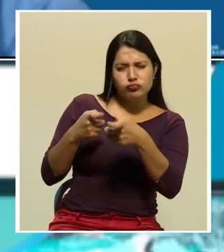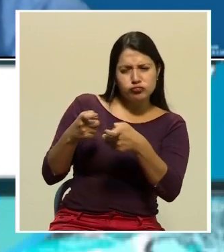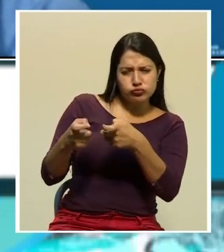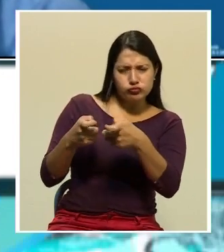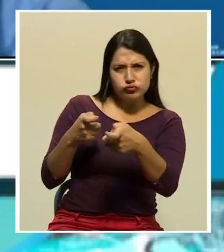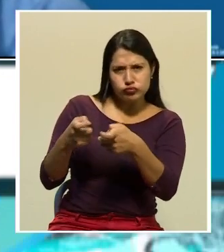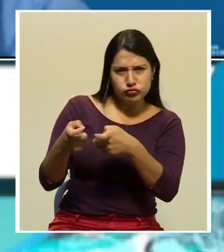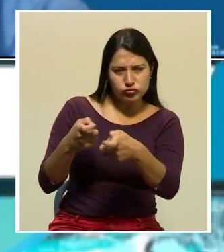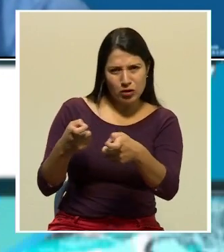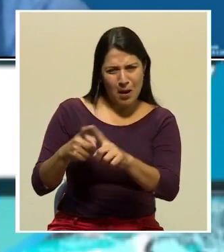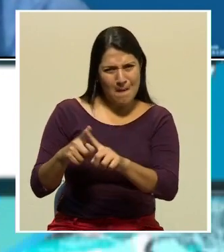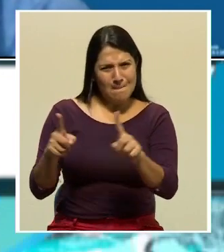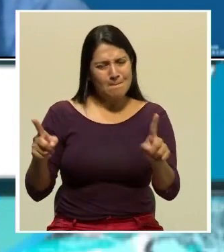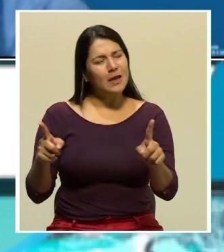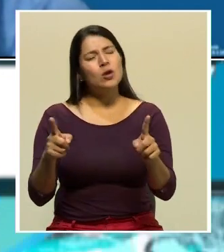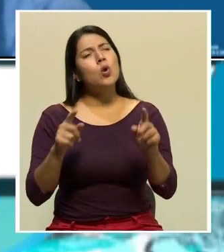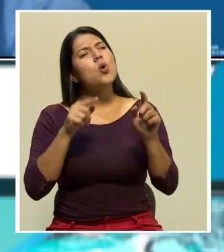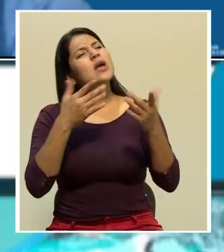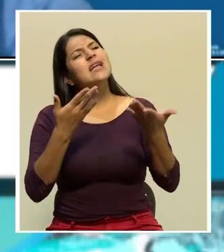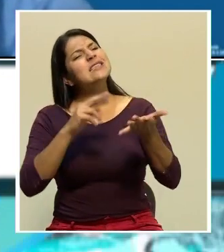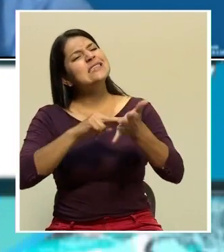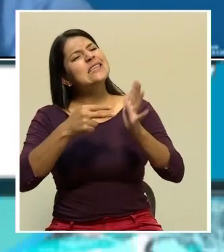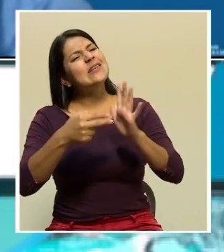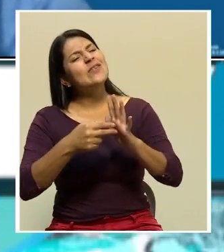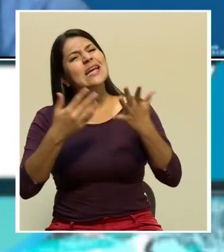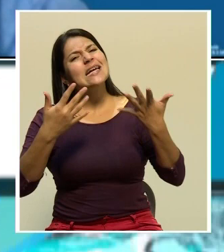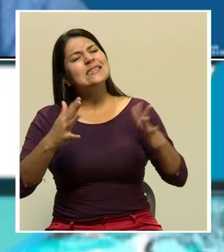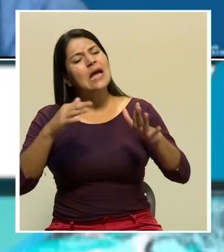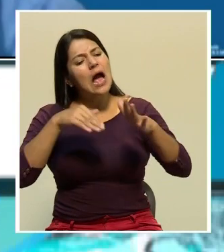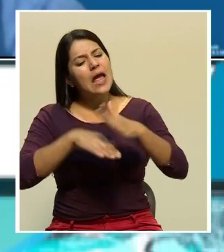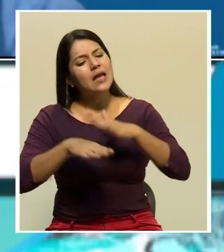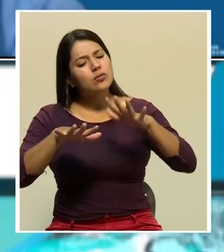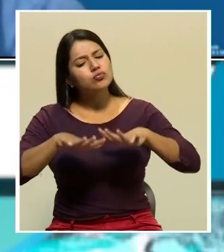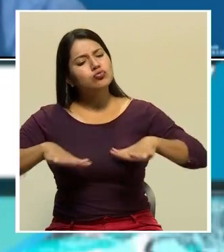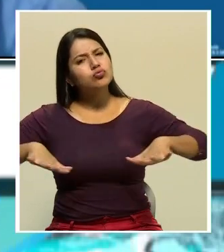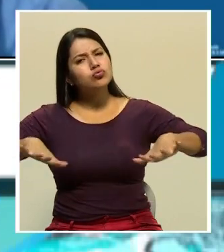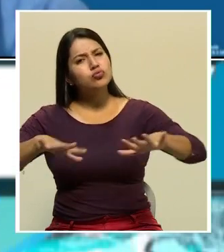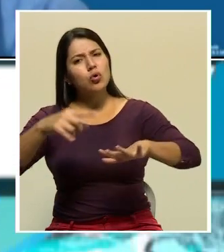exista transmisión comunitaria en el gran área metropolitana?